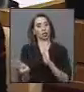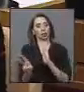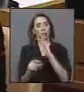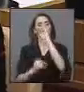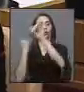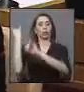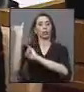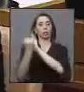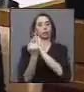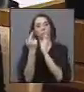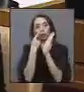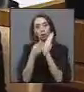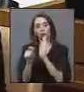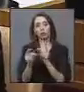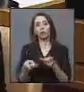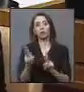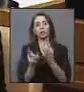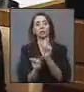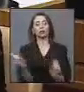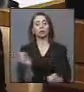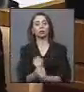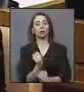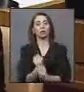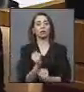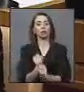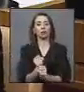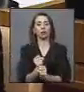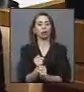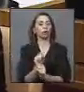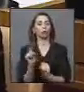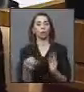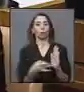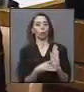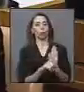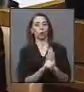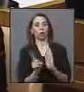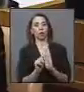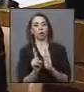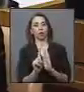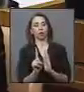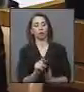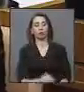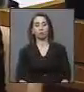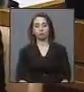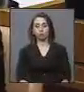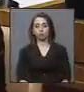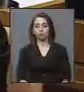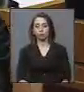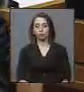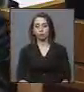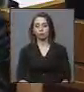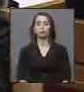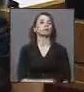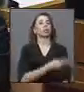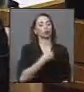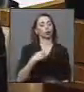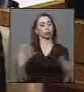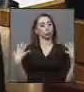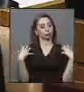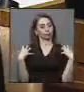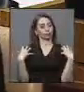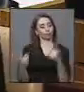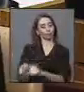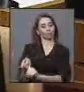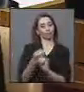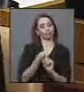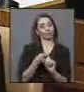que internacionalmente se reconoce que es un derecho de los trabajadores. No es ilegal desde ese punto de vista. Entonces, o nos hacemos cargo de este